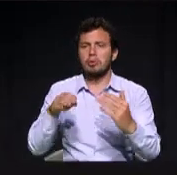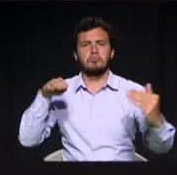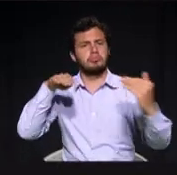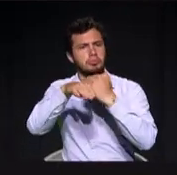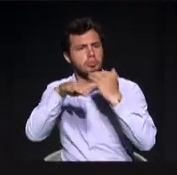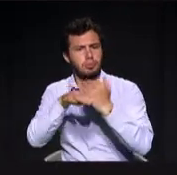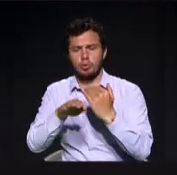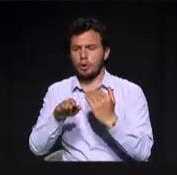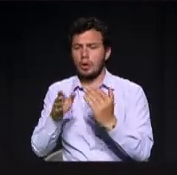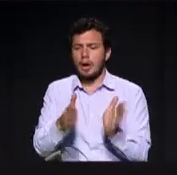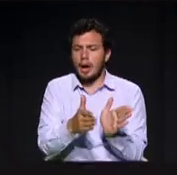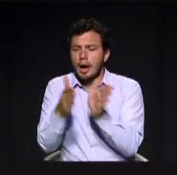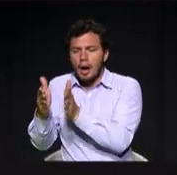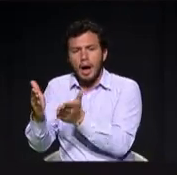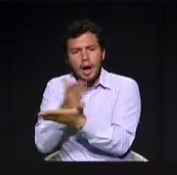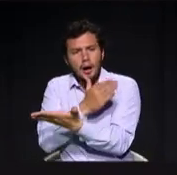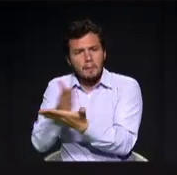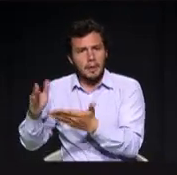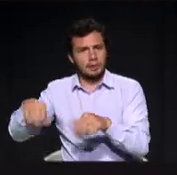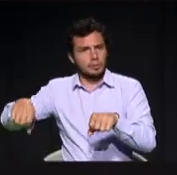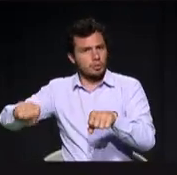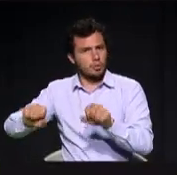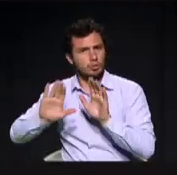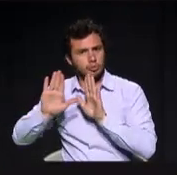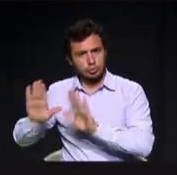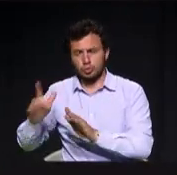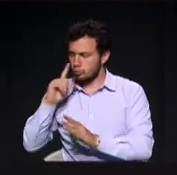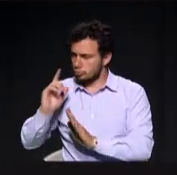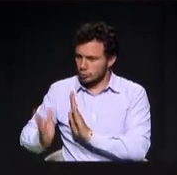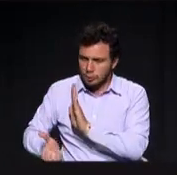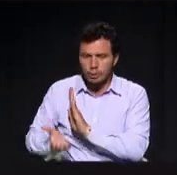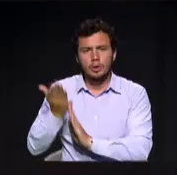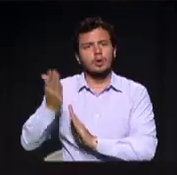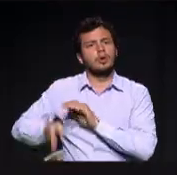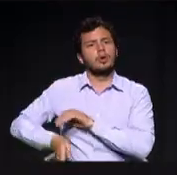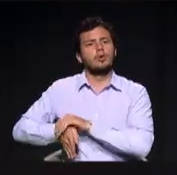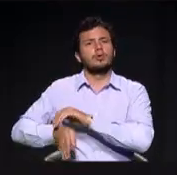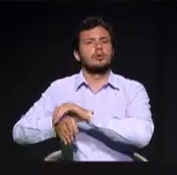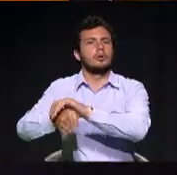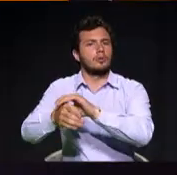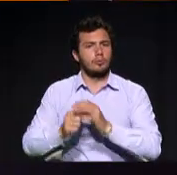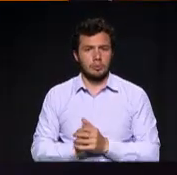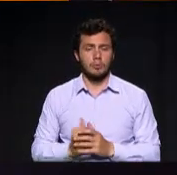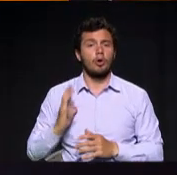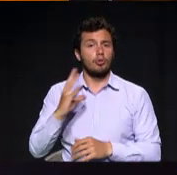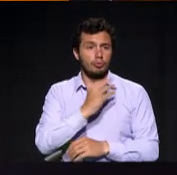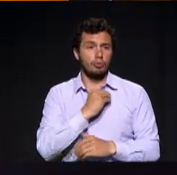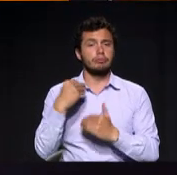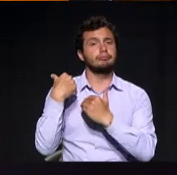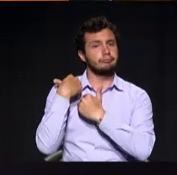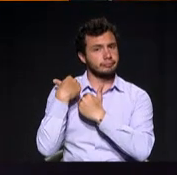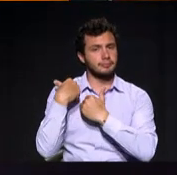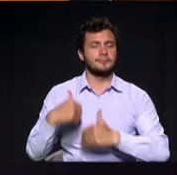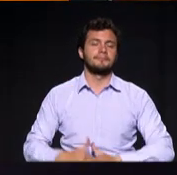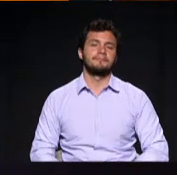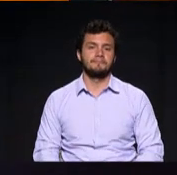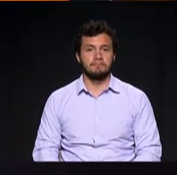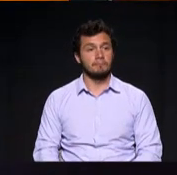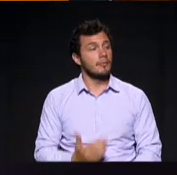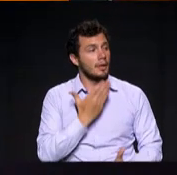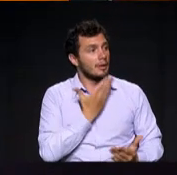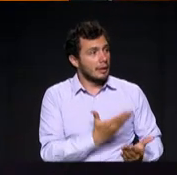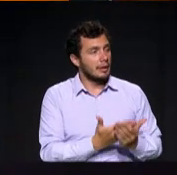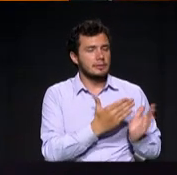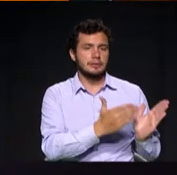y de acuerdo que son lo estable en la construimos todos gracias candidato el turno ahora para la doctora